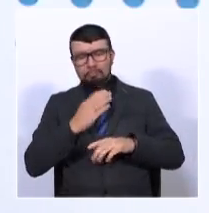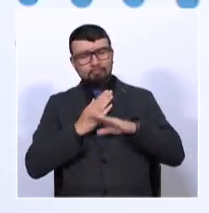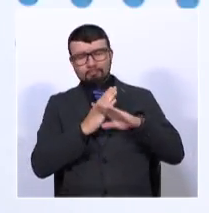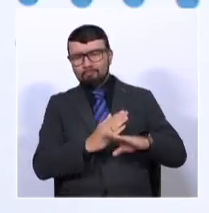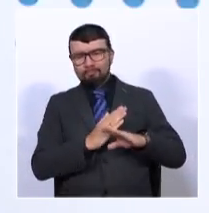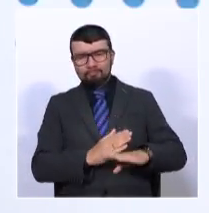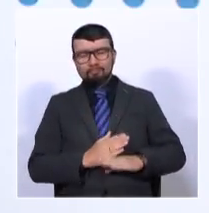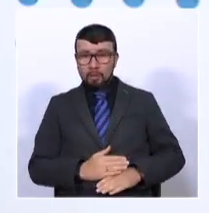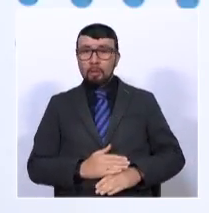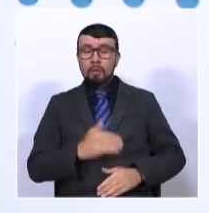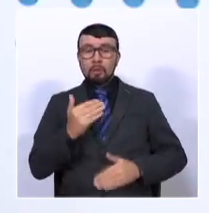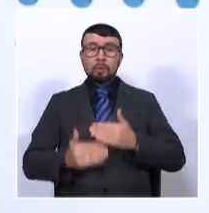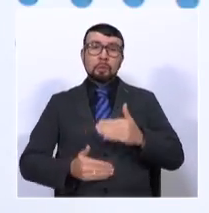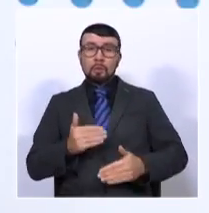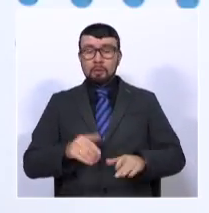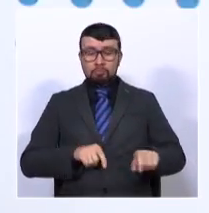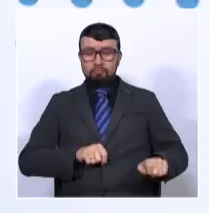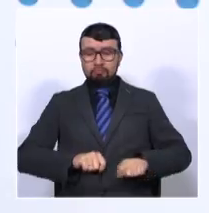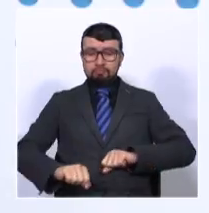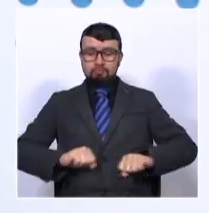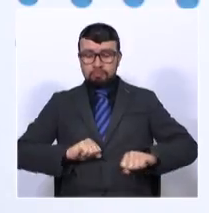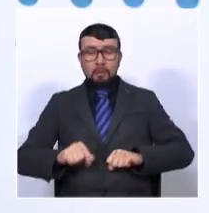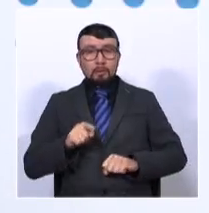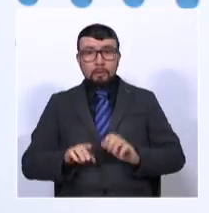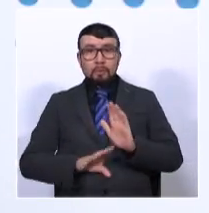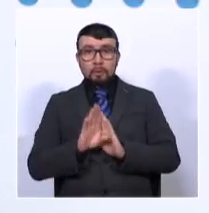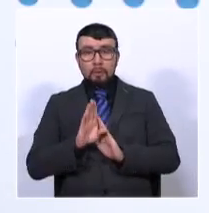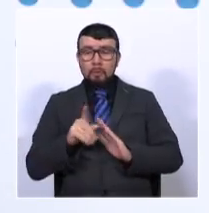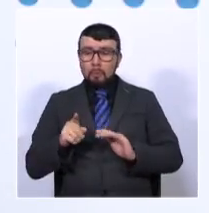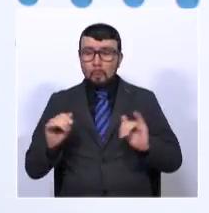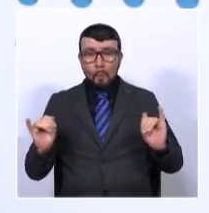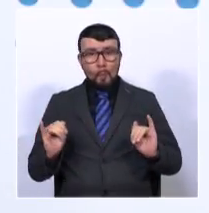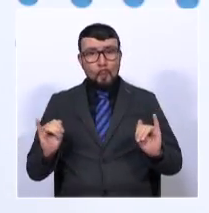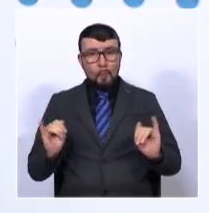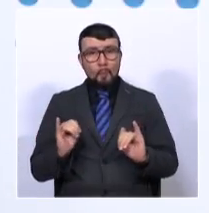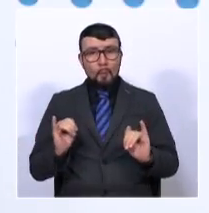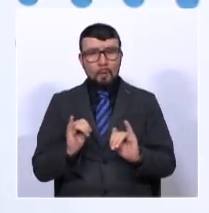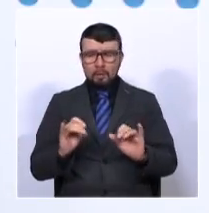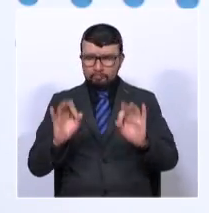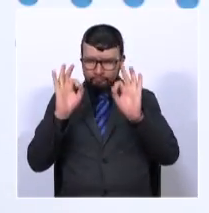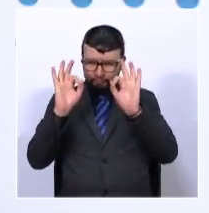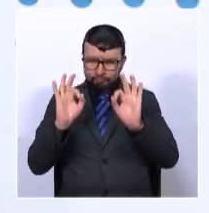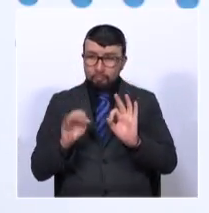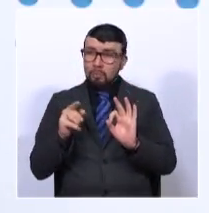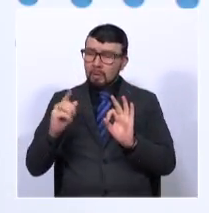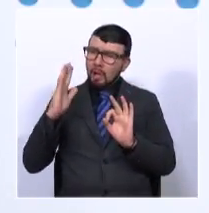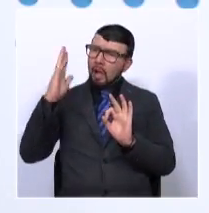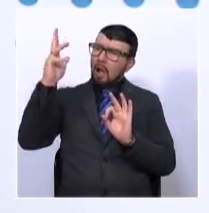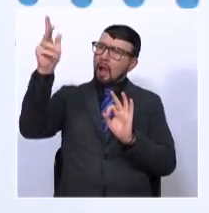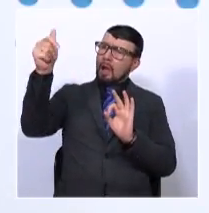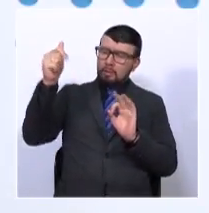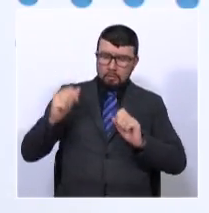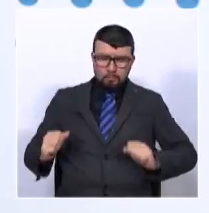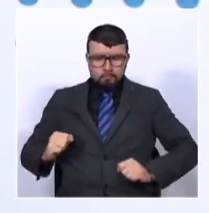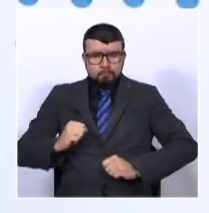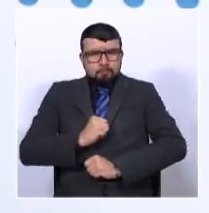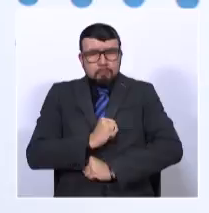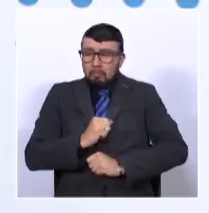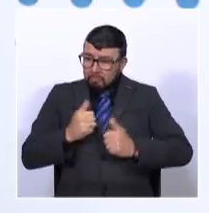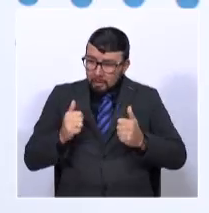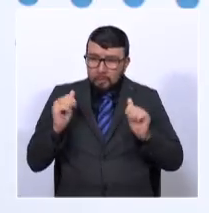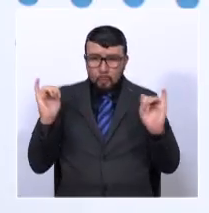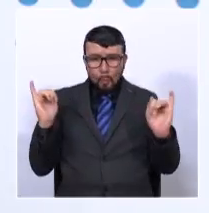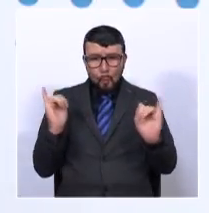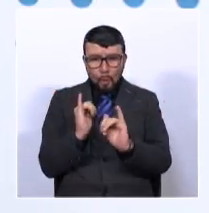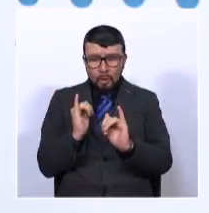para bajar y regular el peso. Al bajar y regular el peso al nivel adecuado de su estatura, va a ver